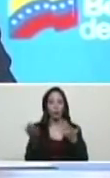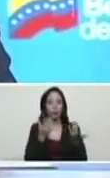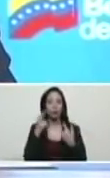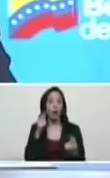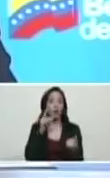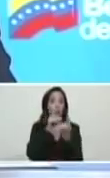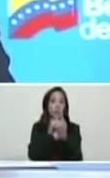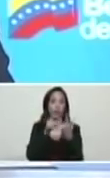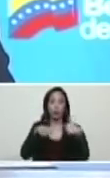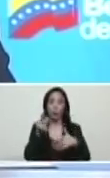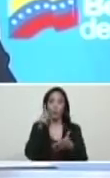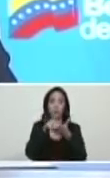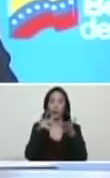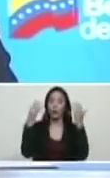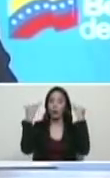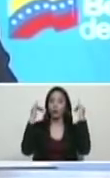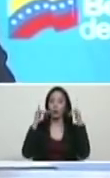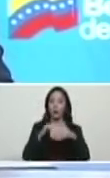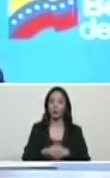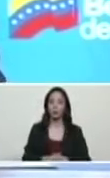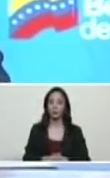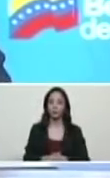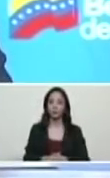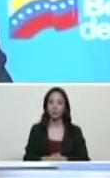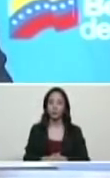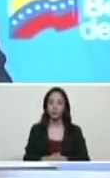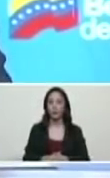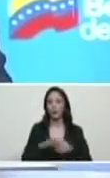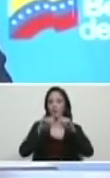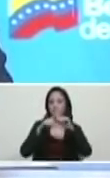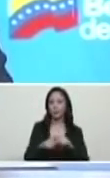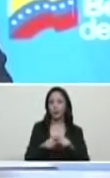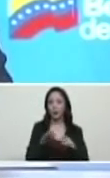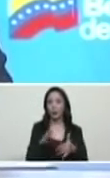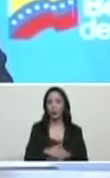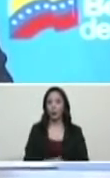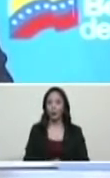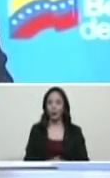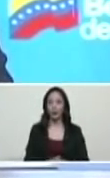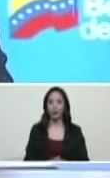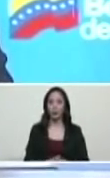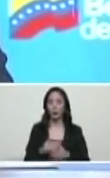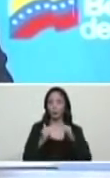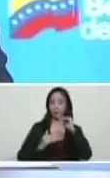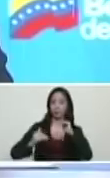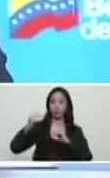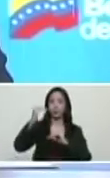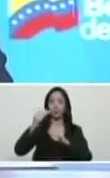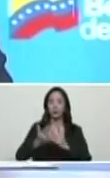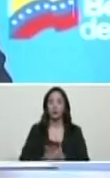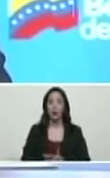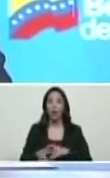feria. Se han hecho negocios por encima de los